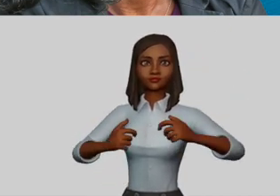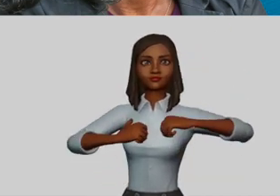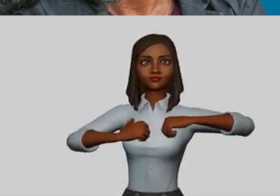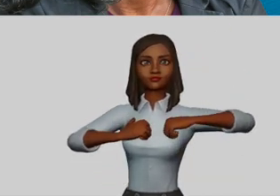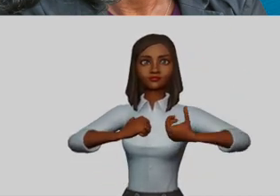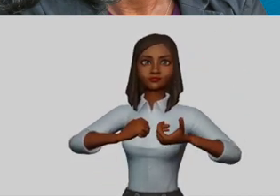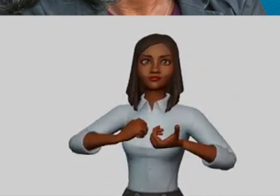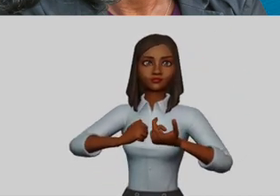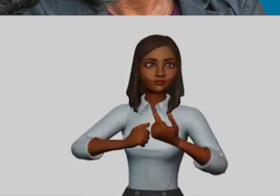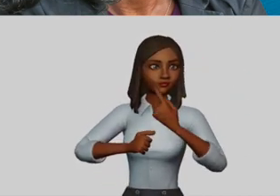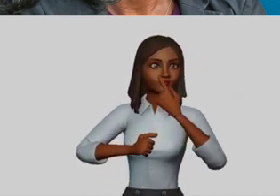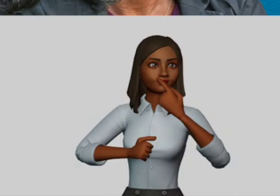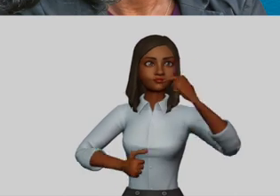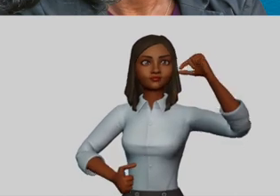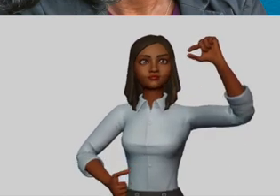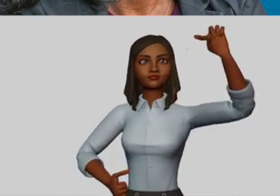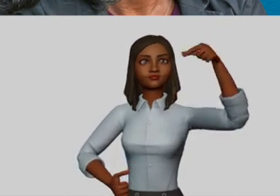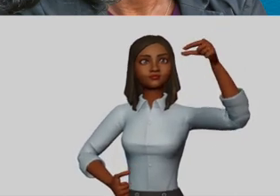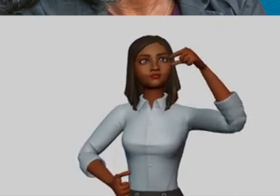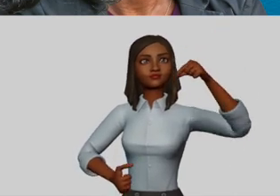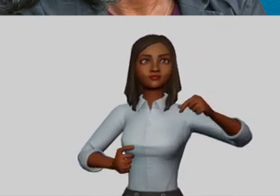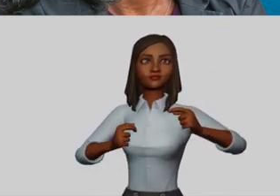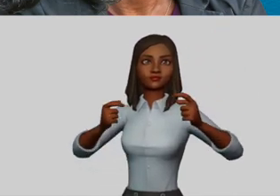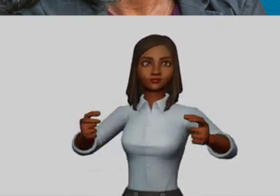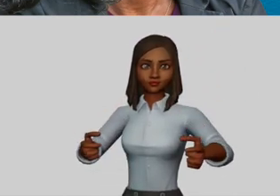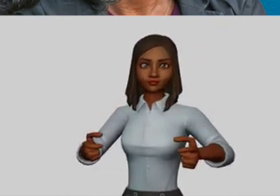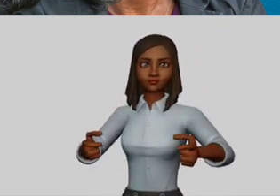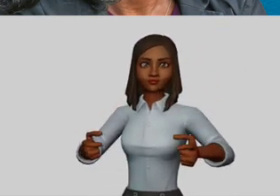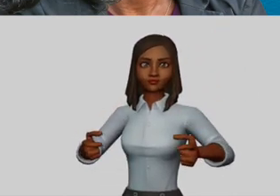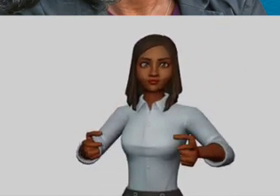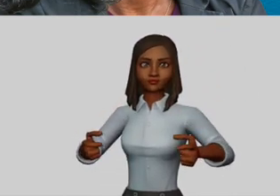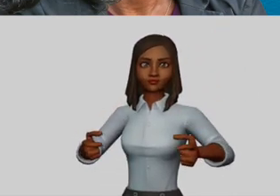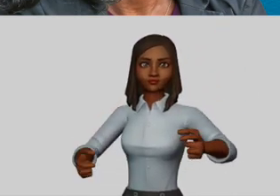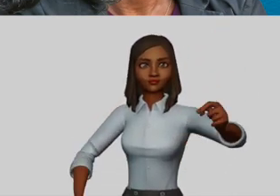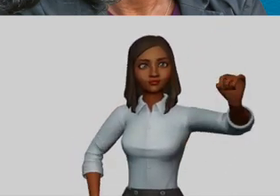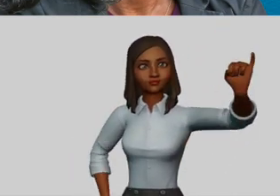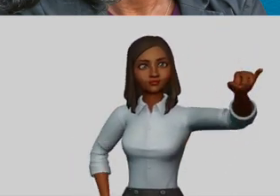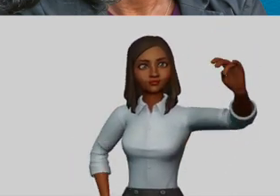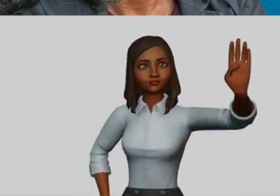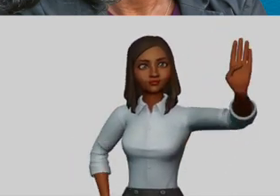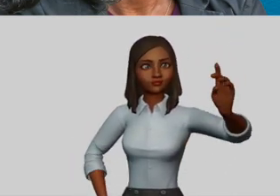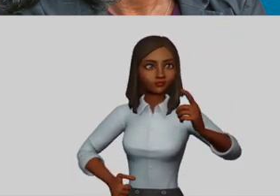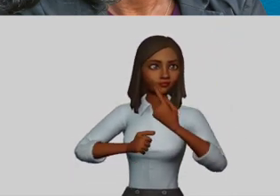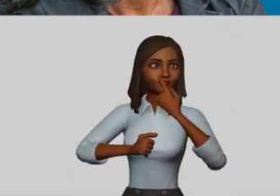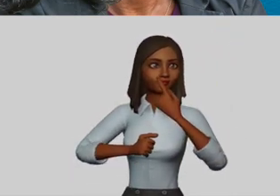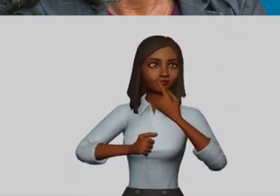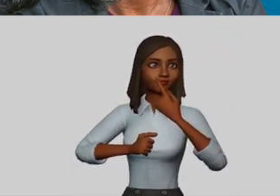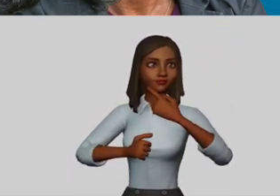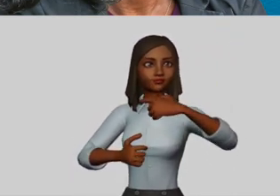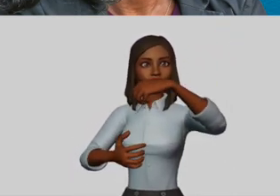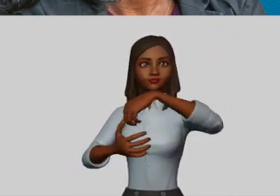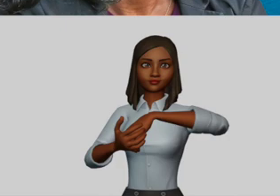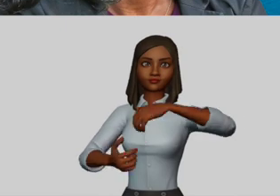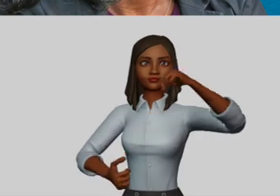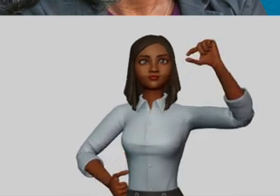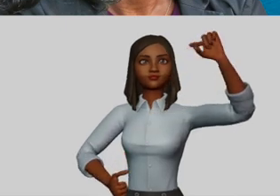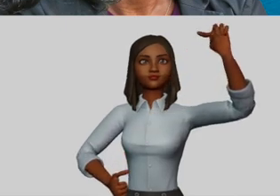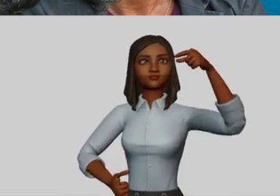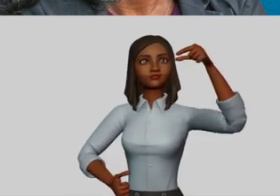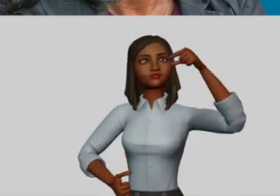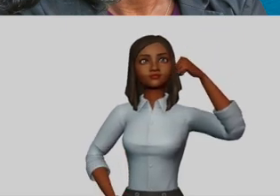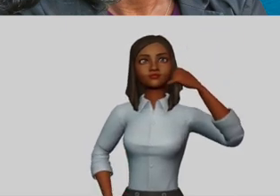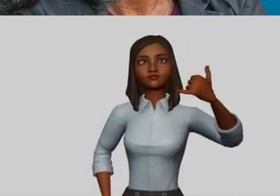inversionistas que vengan temprano y que nos ayuden con esta fase. Uh-huh. Entonces estoy tratando ahora de buscar